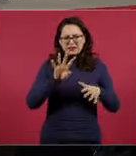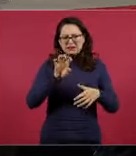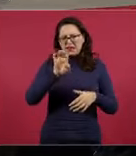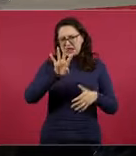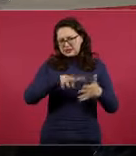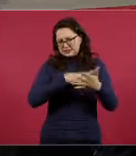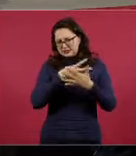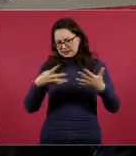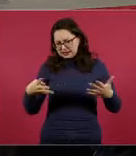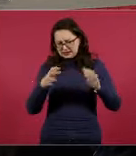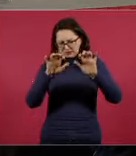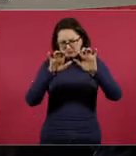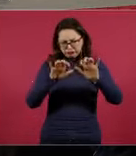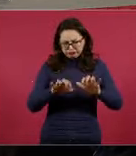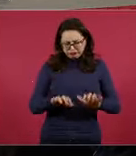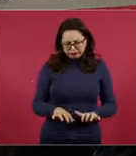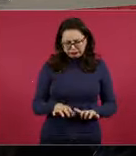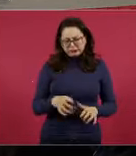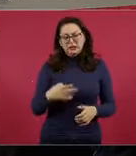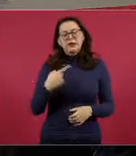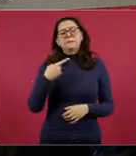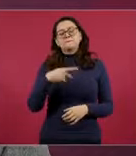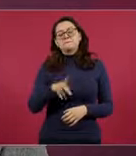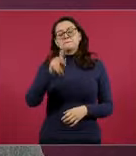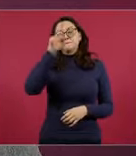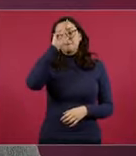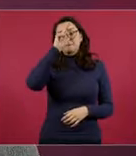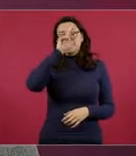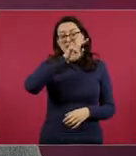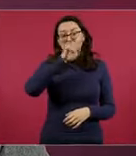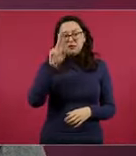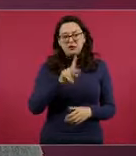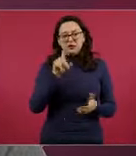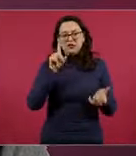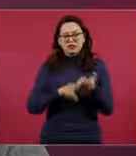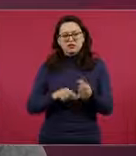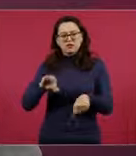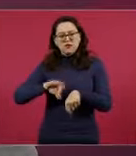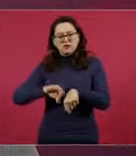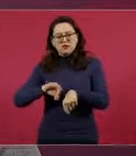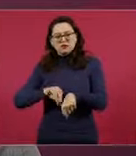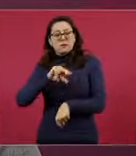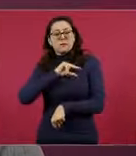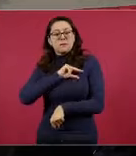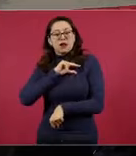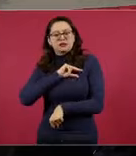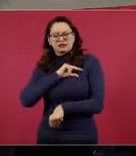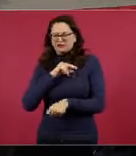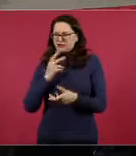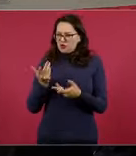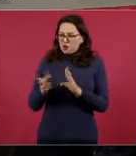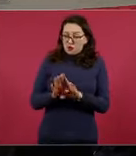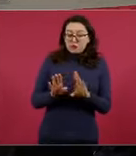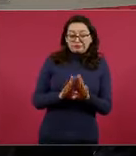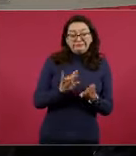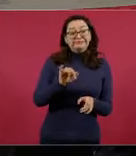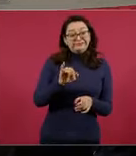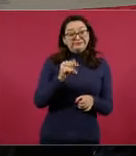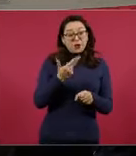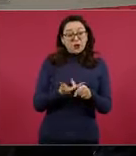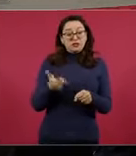Excel. Pero lo peor era los servicios privados de farmacia, instituciones que contrataban el almacenamiento y